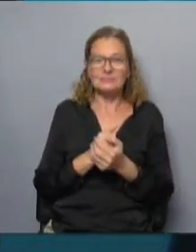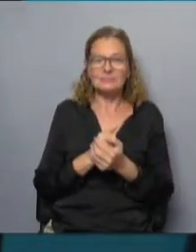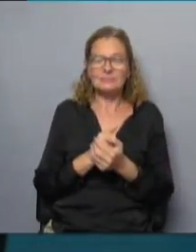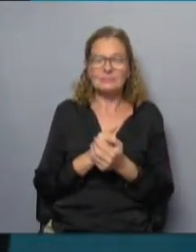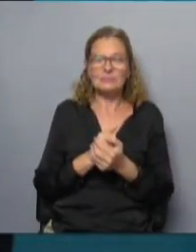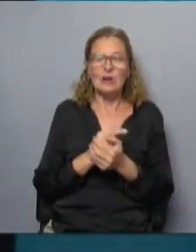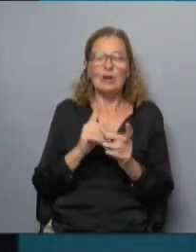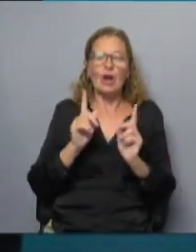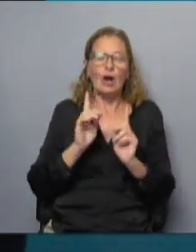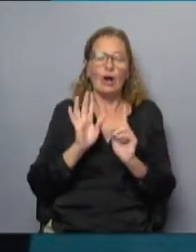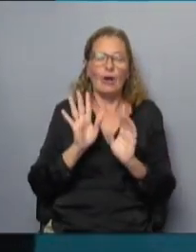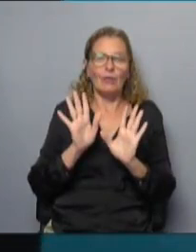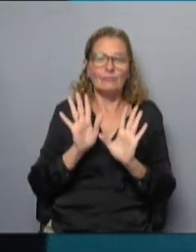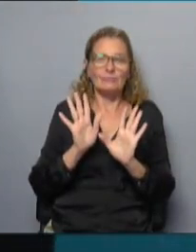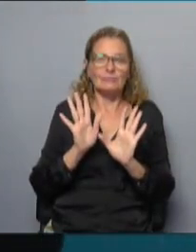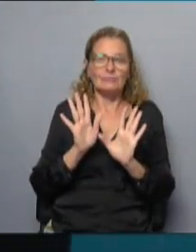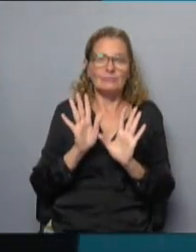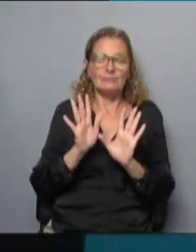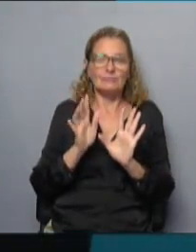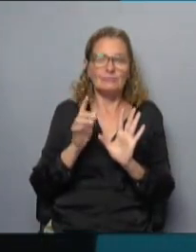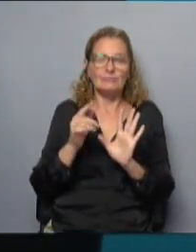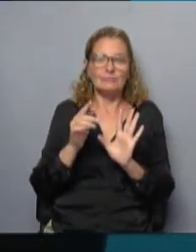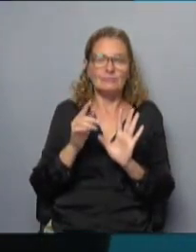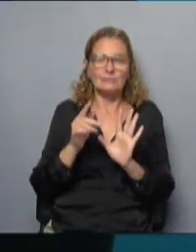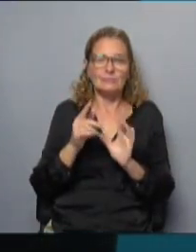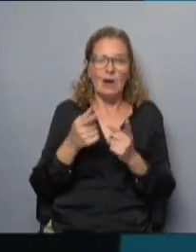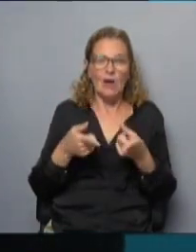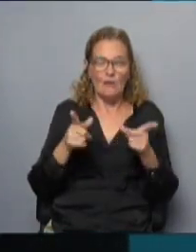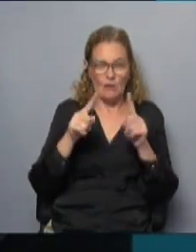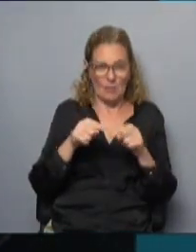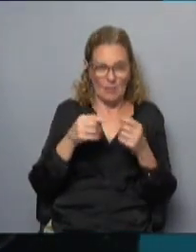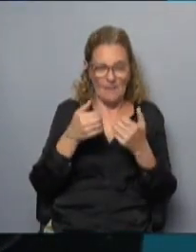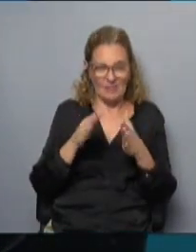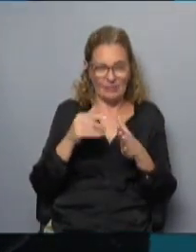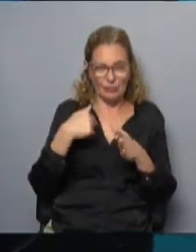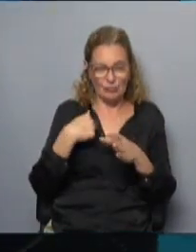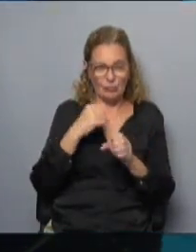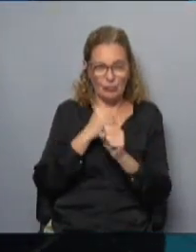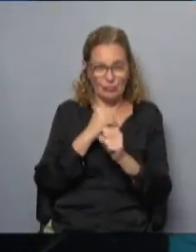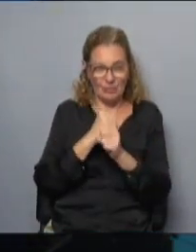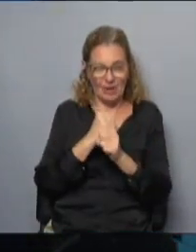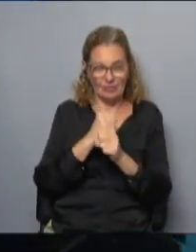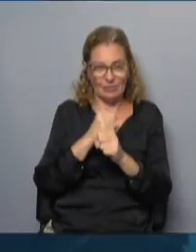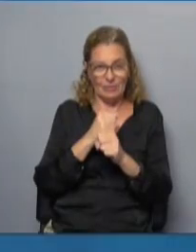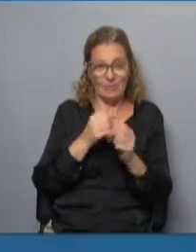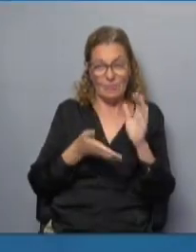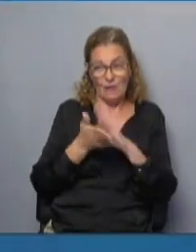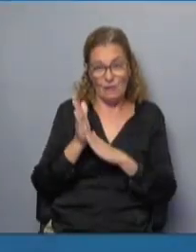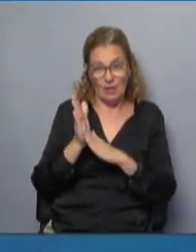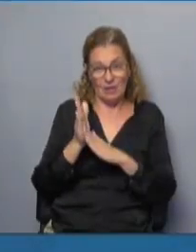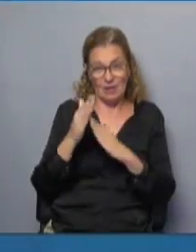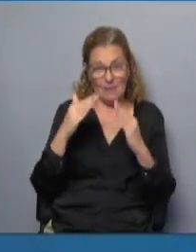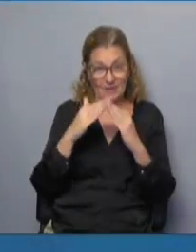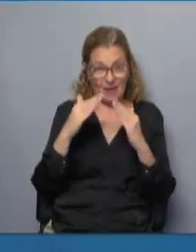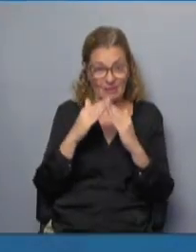simplemente porque yo al principio durante de esto renuncié a mi